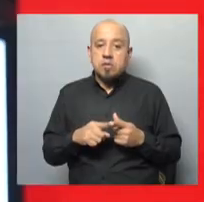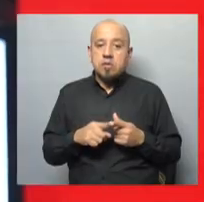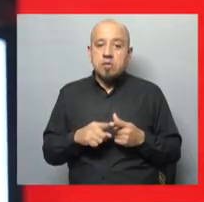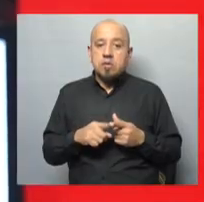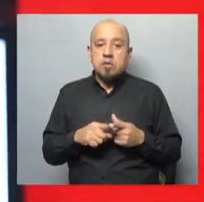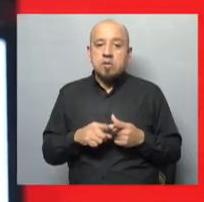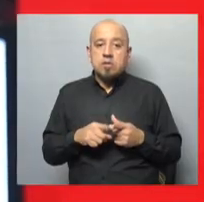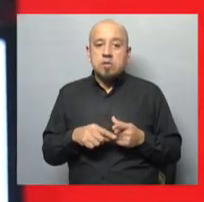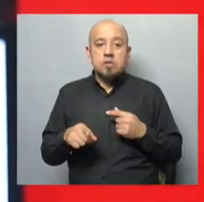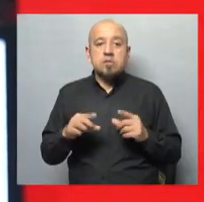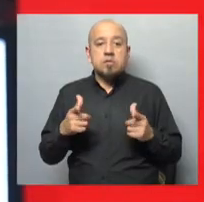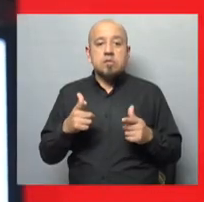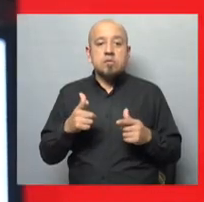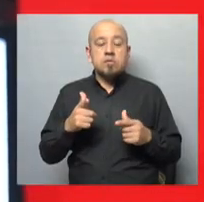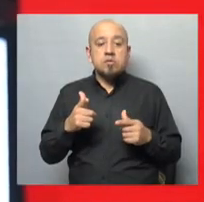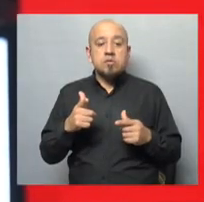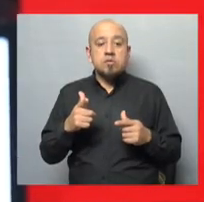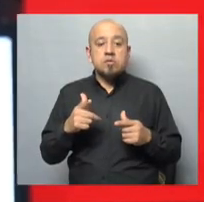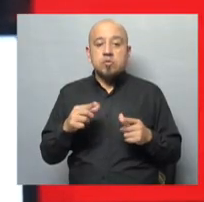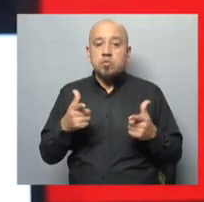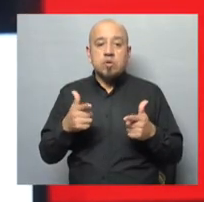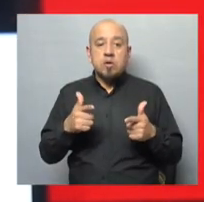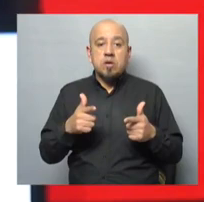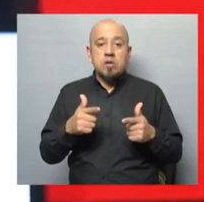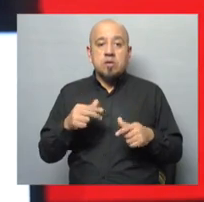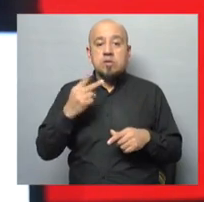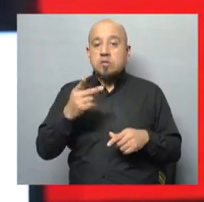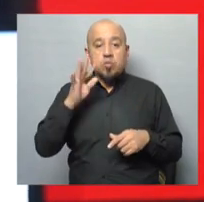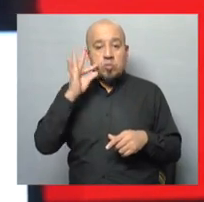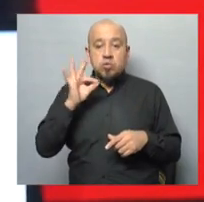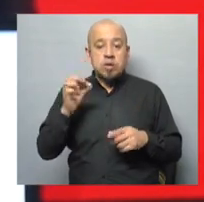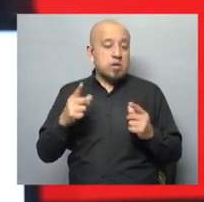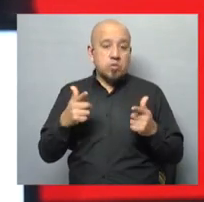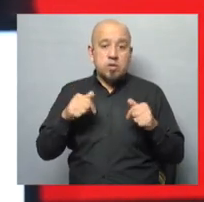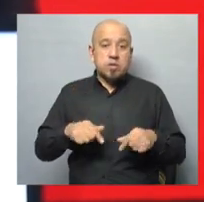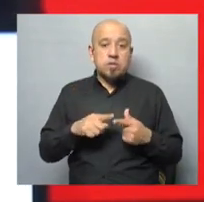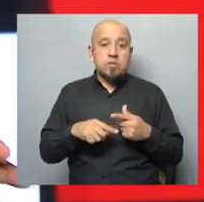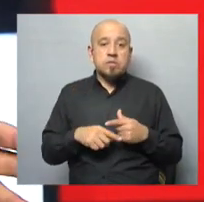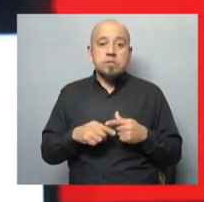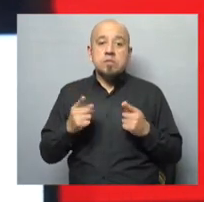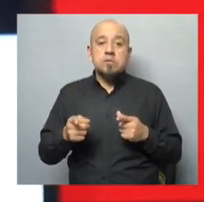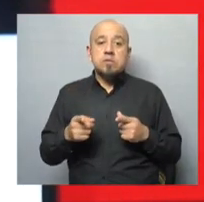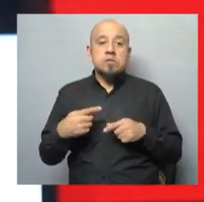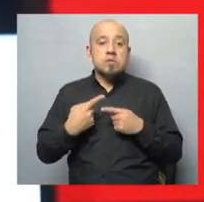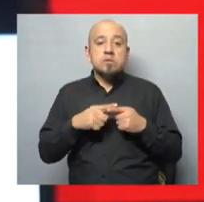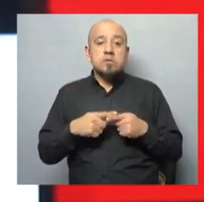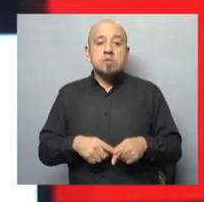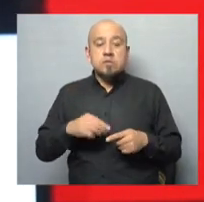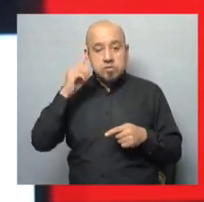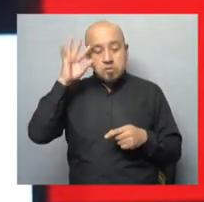no hay segundas chances para lo nacional no hay segundas chances que a esas horas ya una vuelta